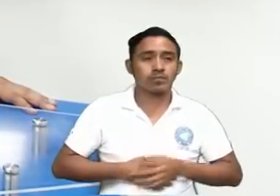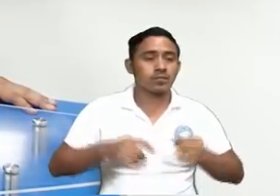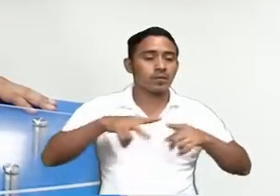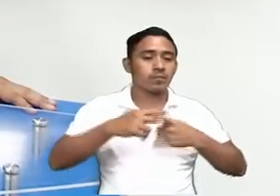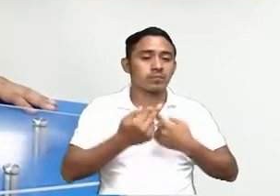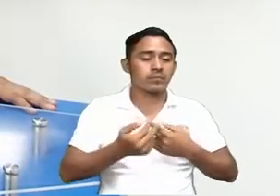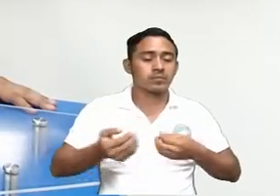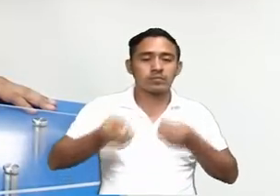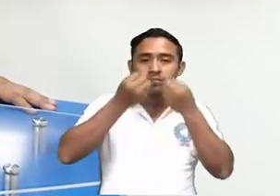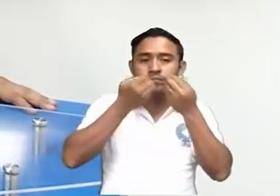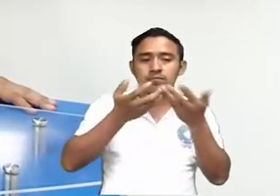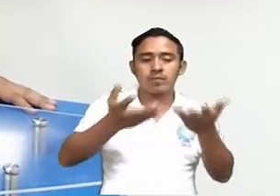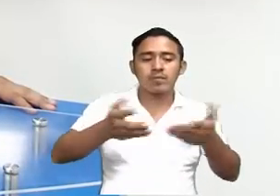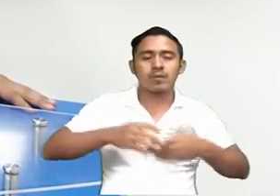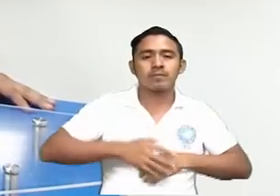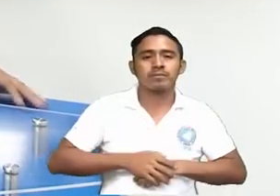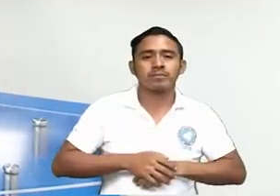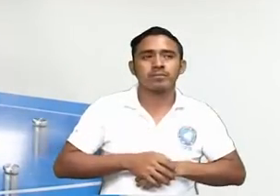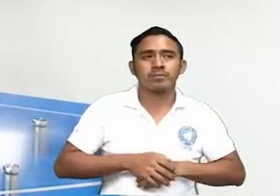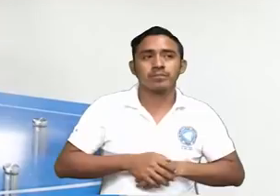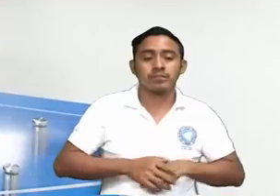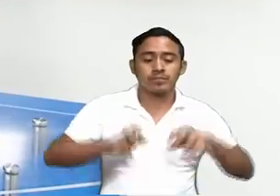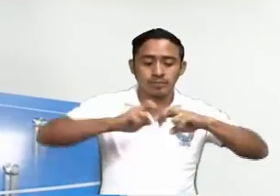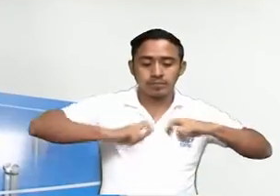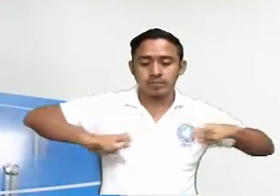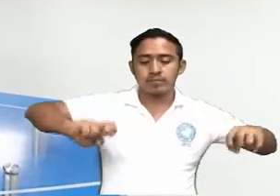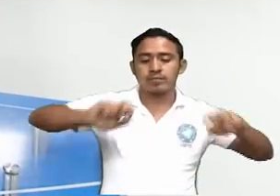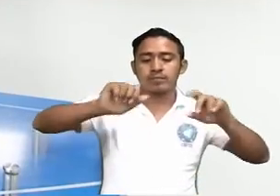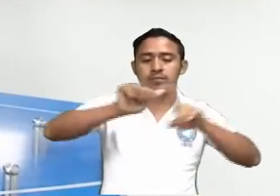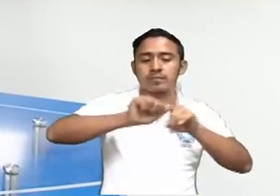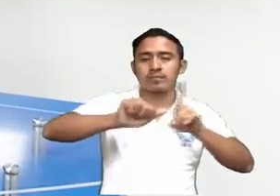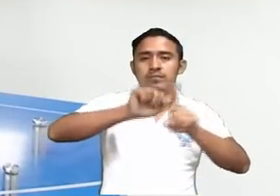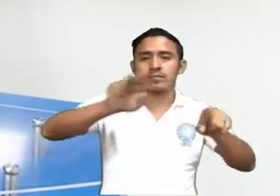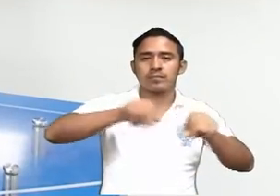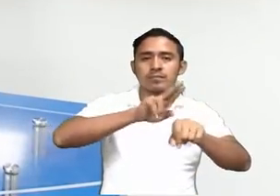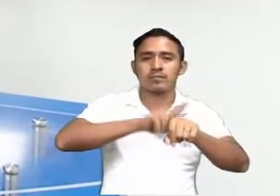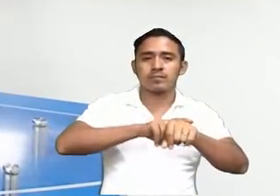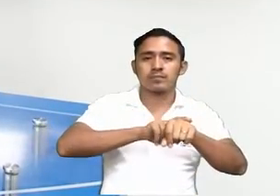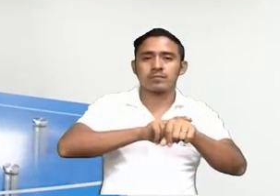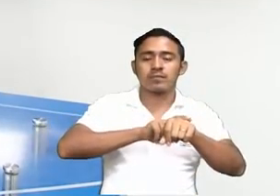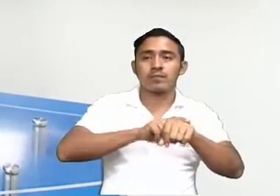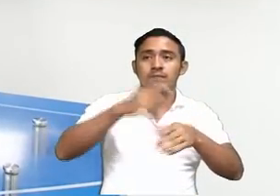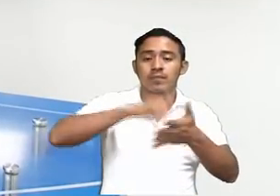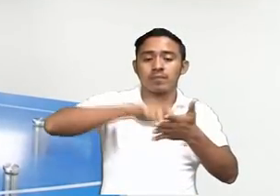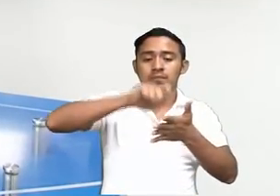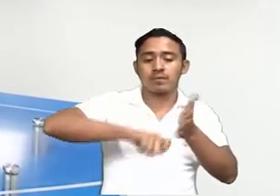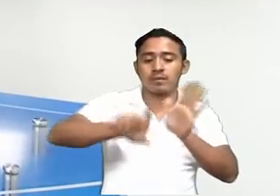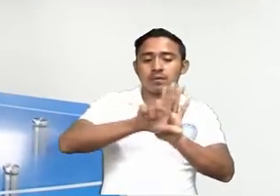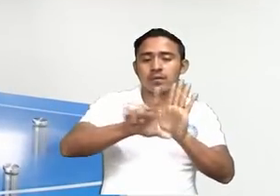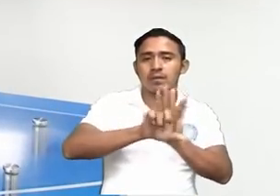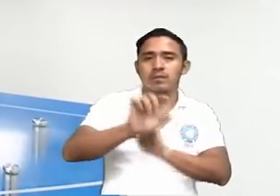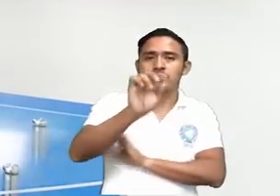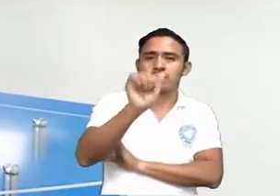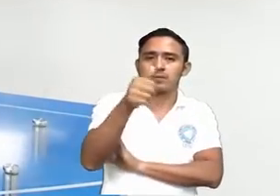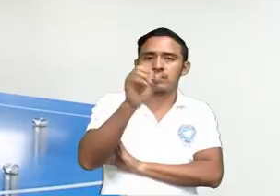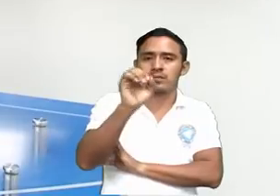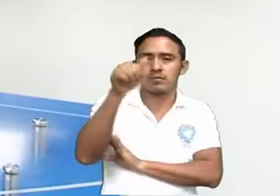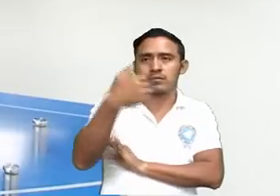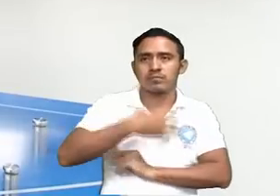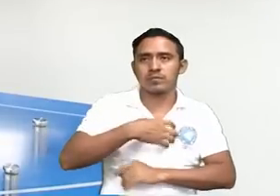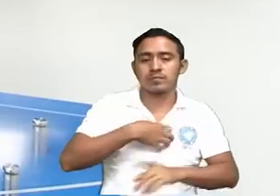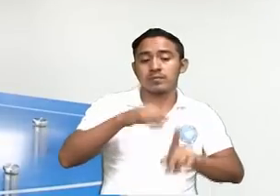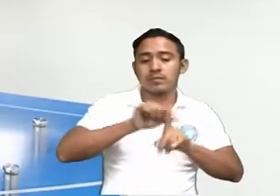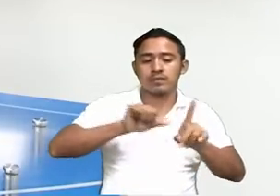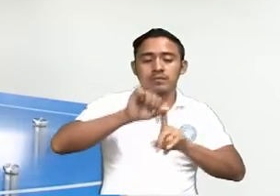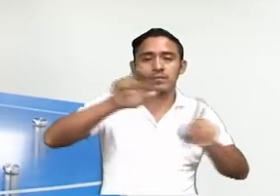Comenzamos nuestro proceso informativo. El plenario de la Asamblea Nacional aprueba reformas a la ley número 606 o ley orgánica del Poder